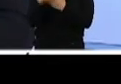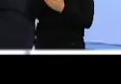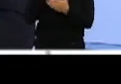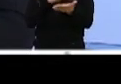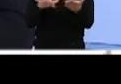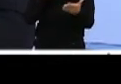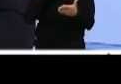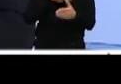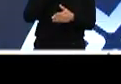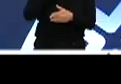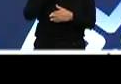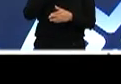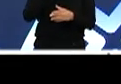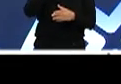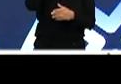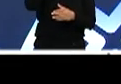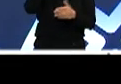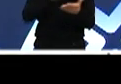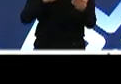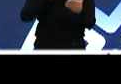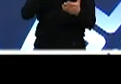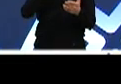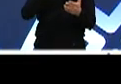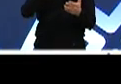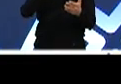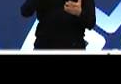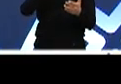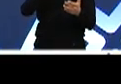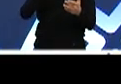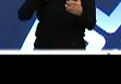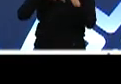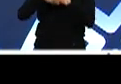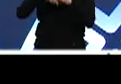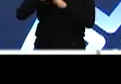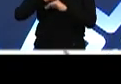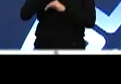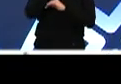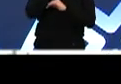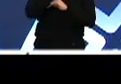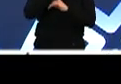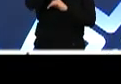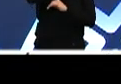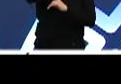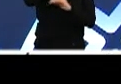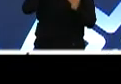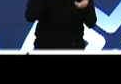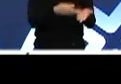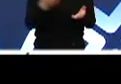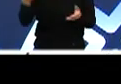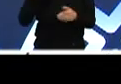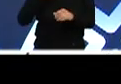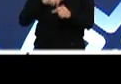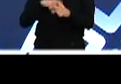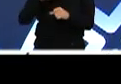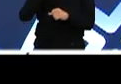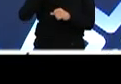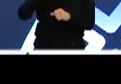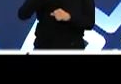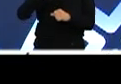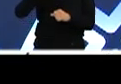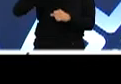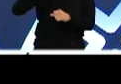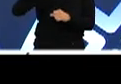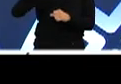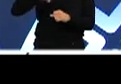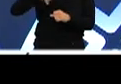de boleto en el metro, que seguramente conocen, algunos proyectos con policías, con bomberos, y este en especial, que fue Sana Sana Leyendo una Plana, del que